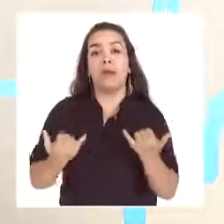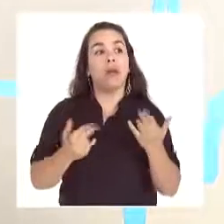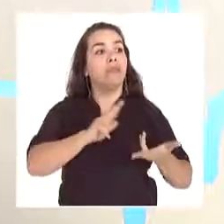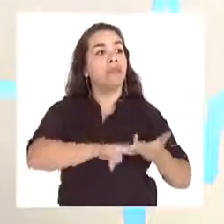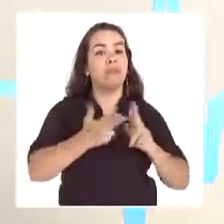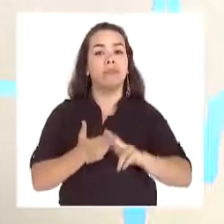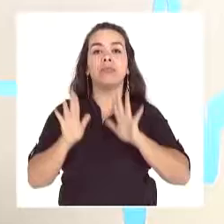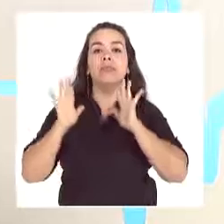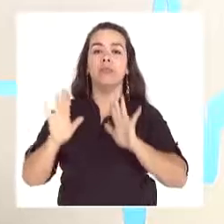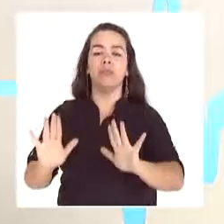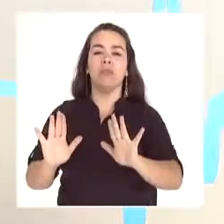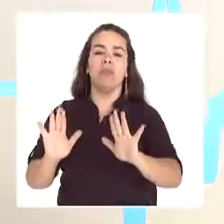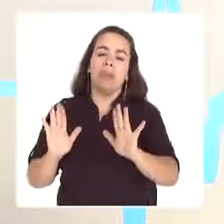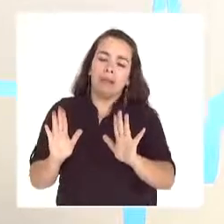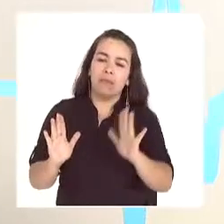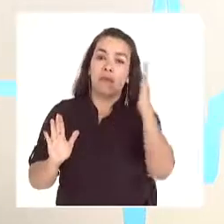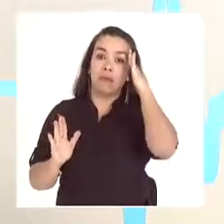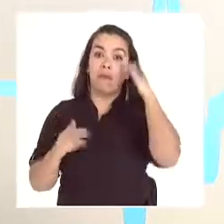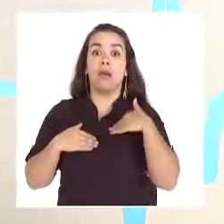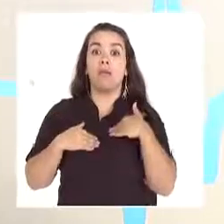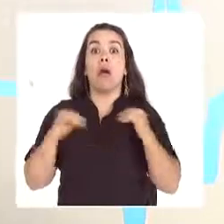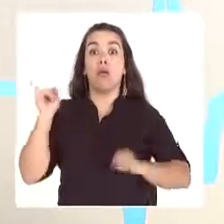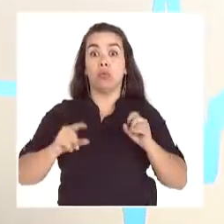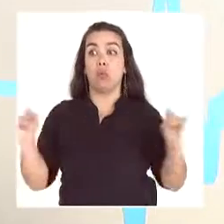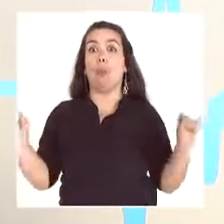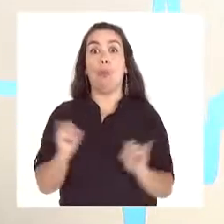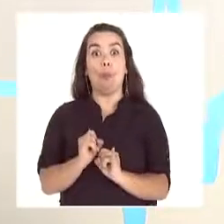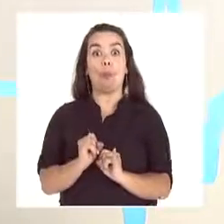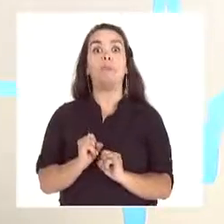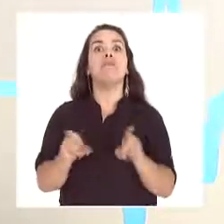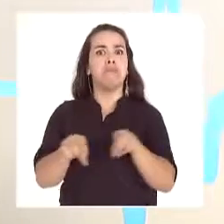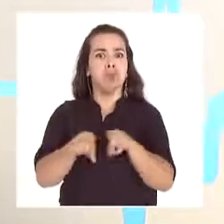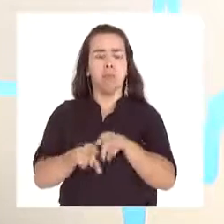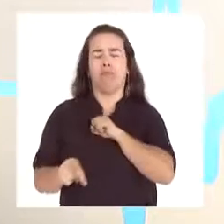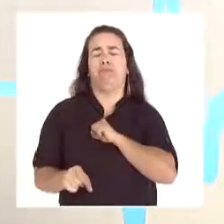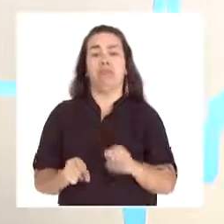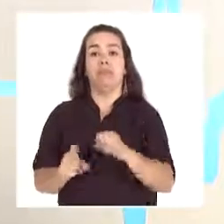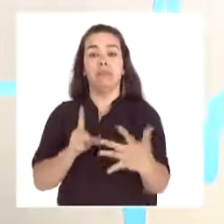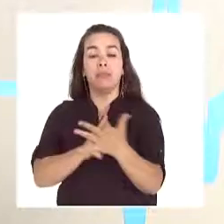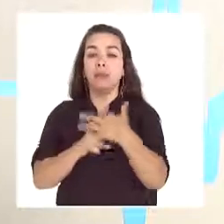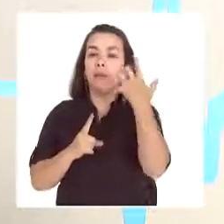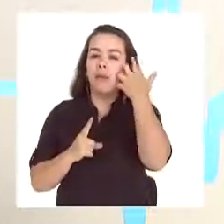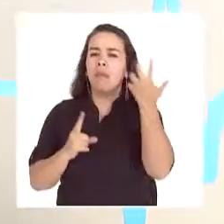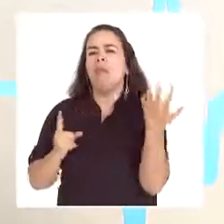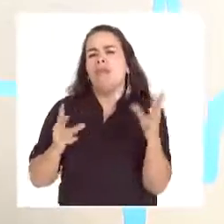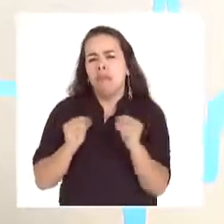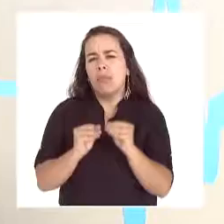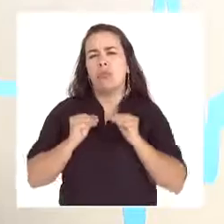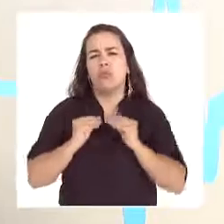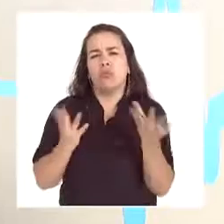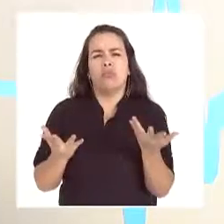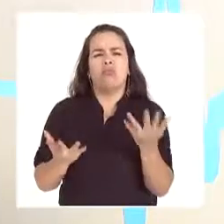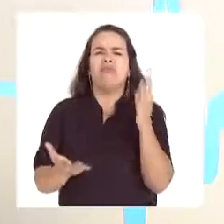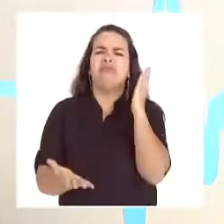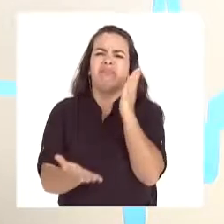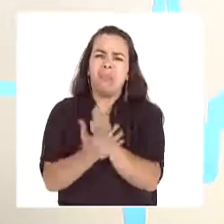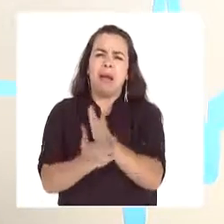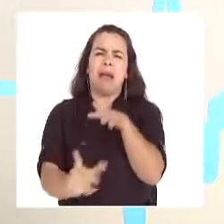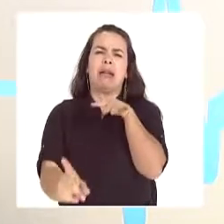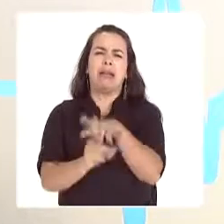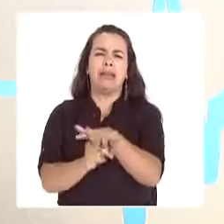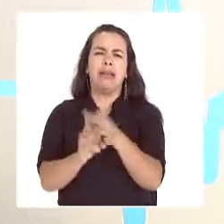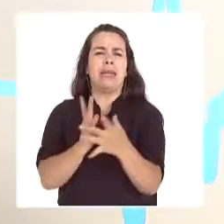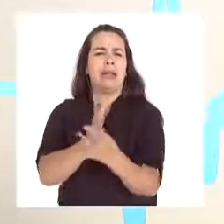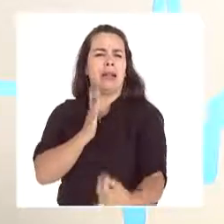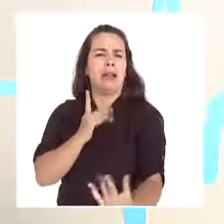únicamente o a los flacos también les da el infarto y le da esa enfermedad, y segundo, si siempre esa obstrucción, esa disminución de esa luz allá se da por